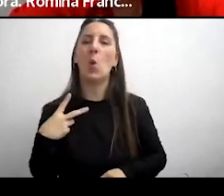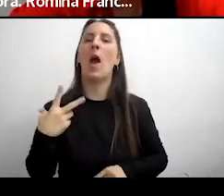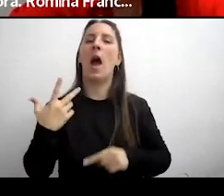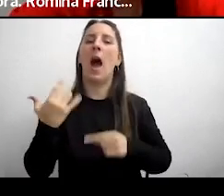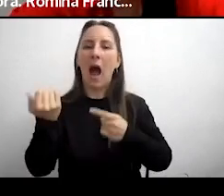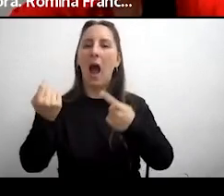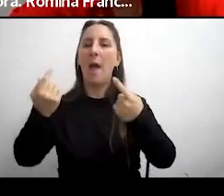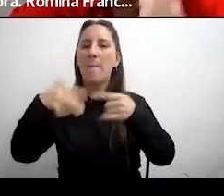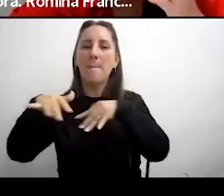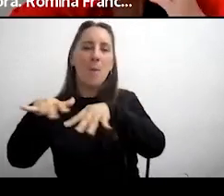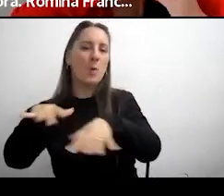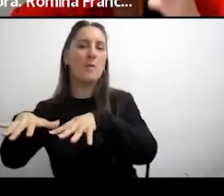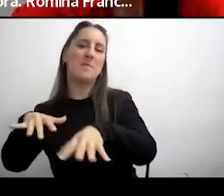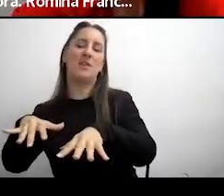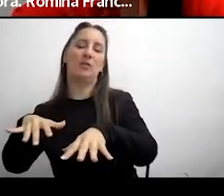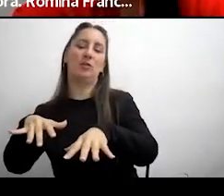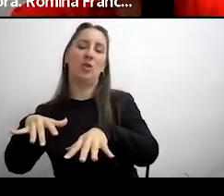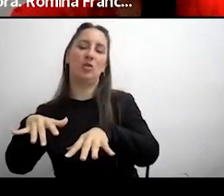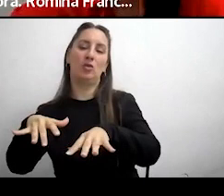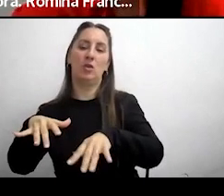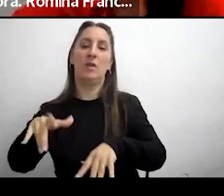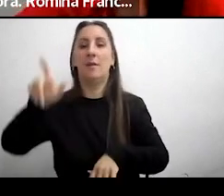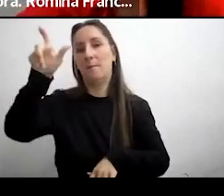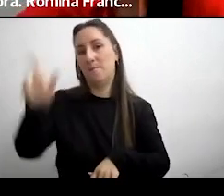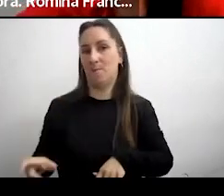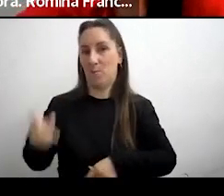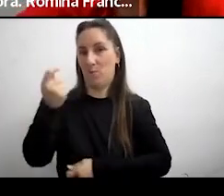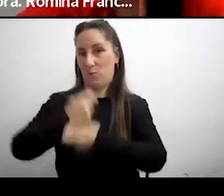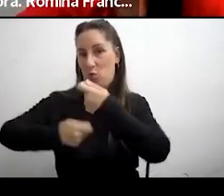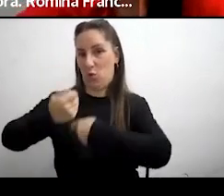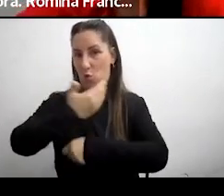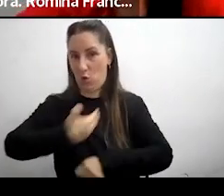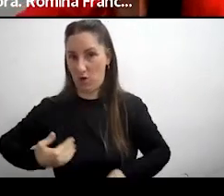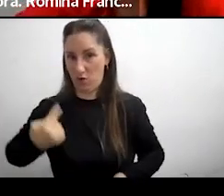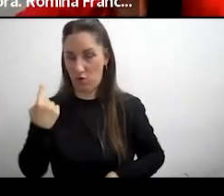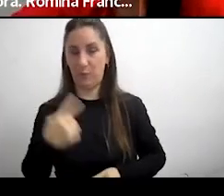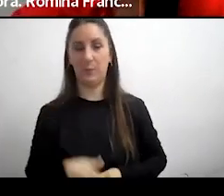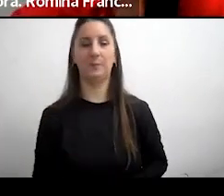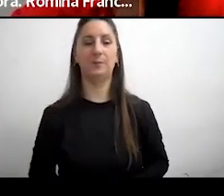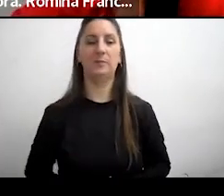movimiento importante en lo que son sujetos unipersonales o sujetos empresa.